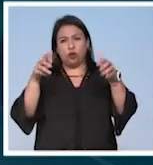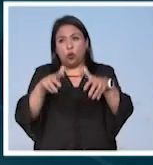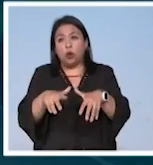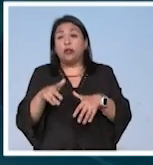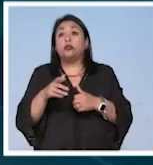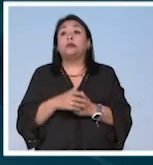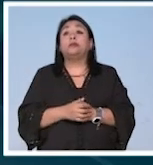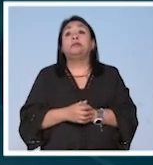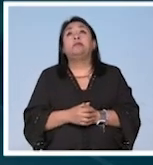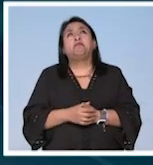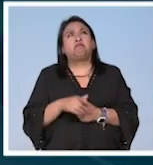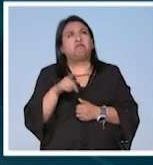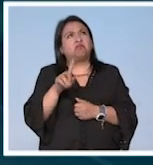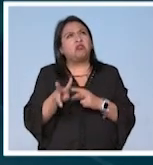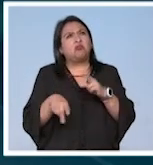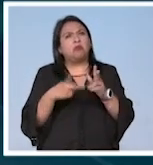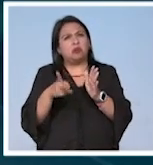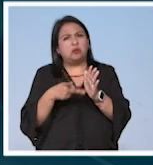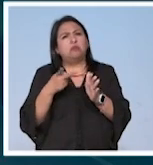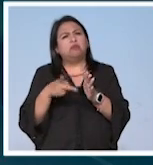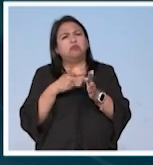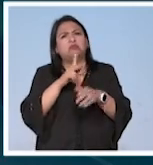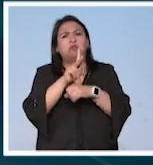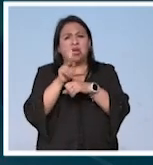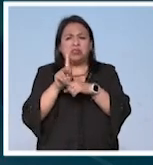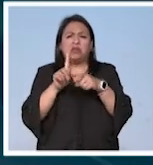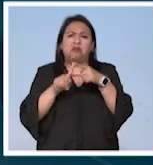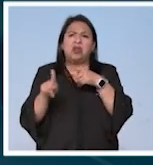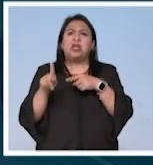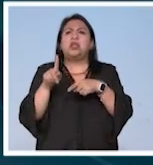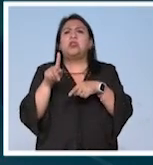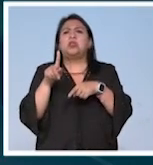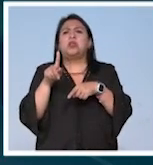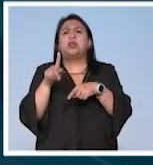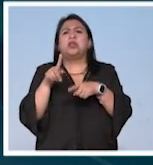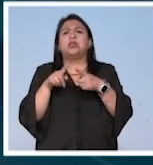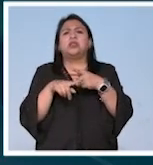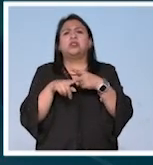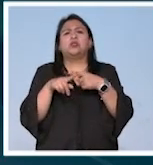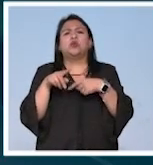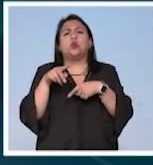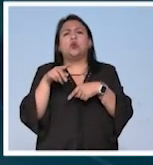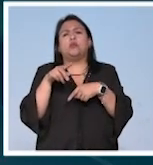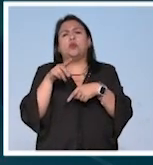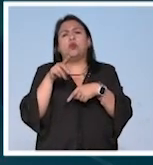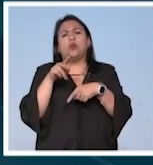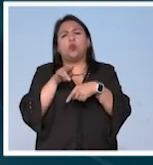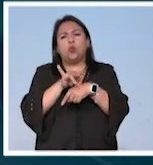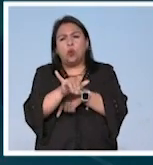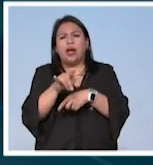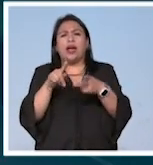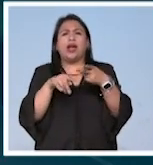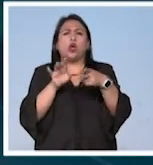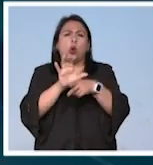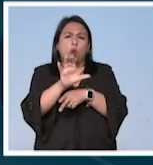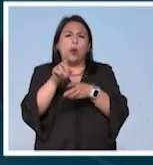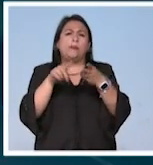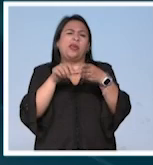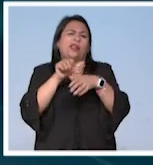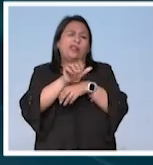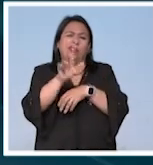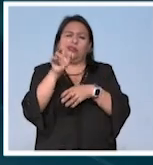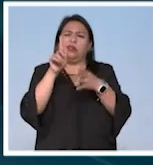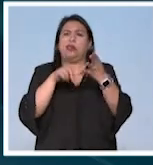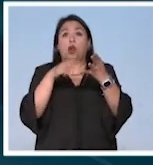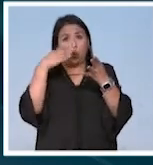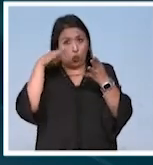estuvimos en en varios países en Colombia en fin Argentina en varios países en